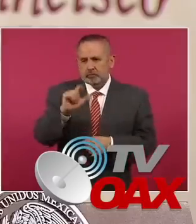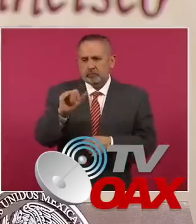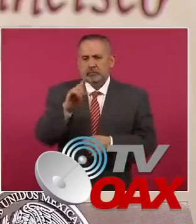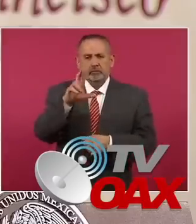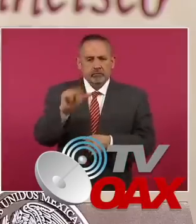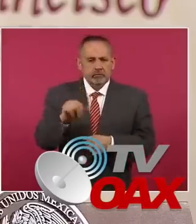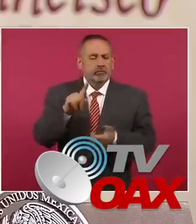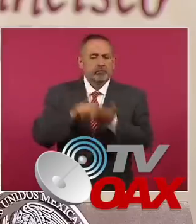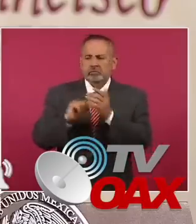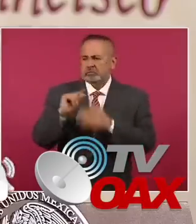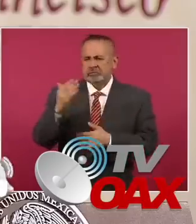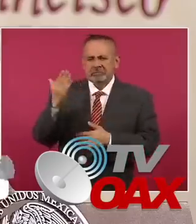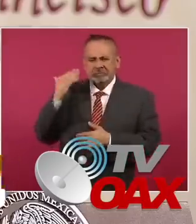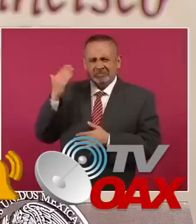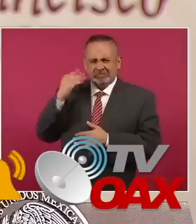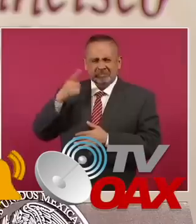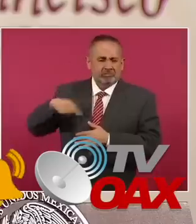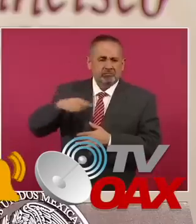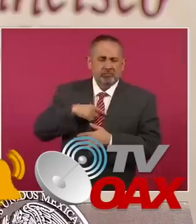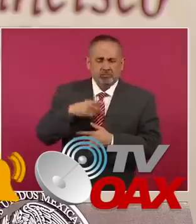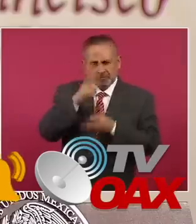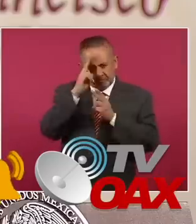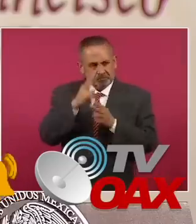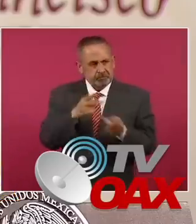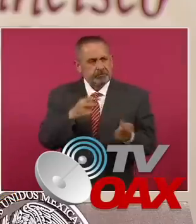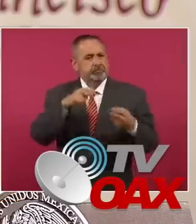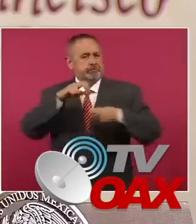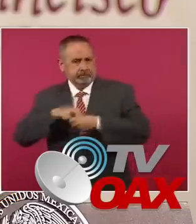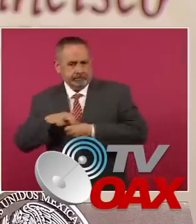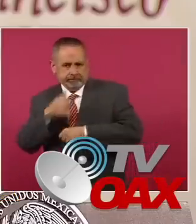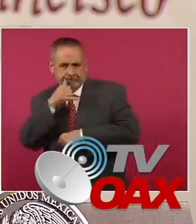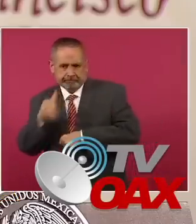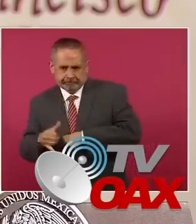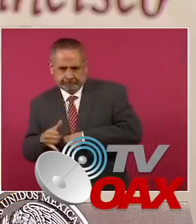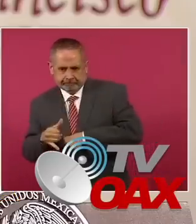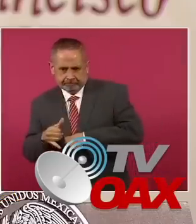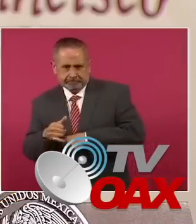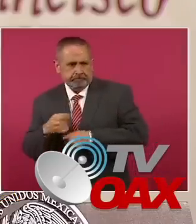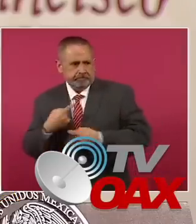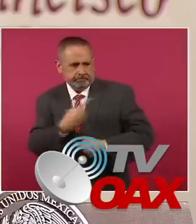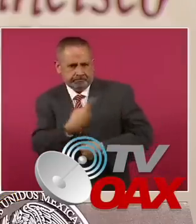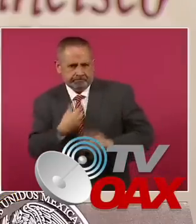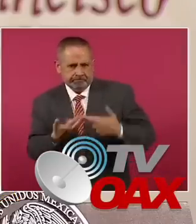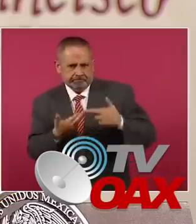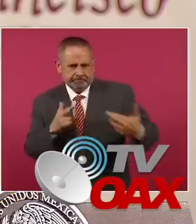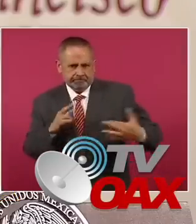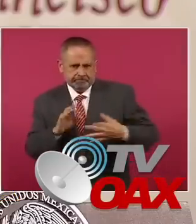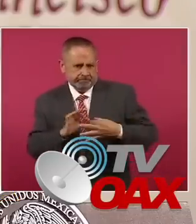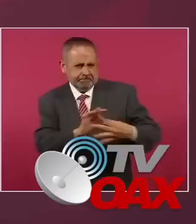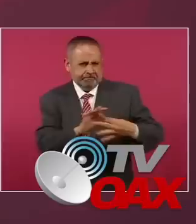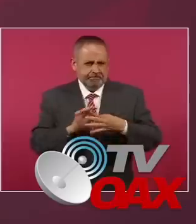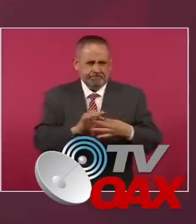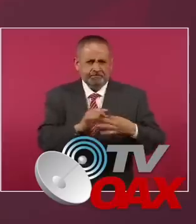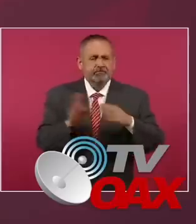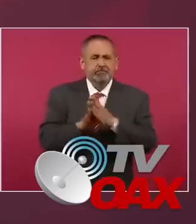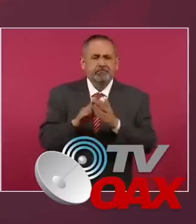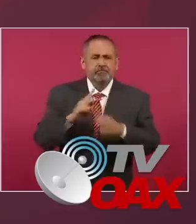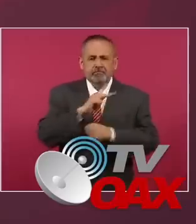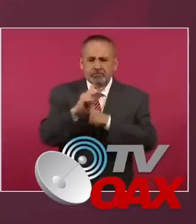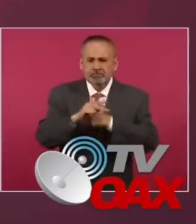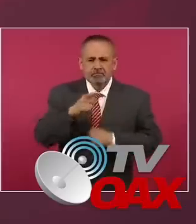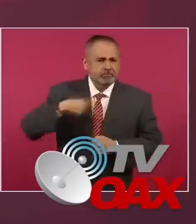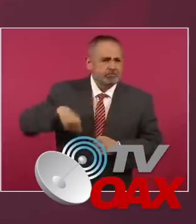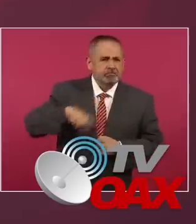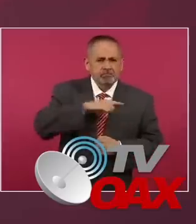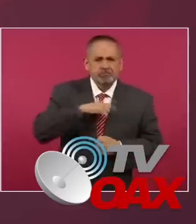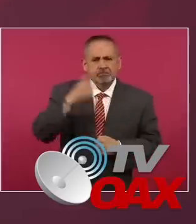que en días pasados tuvimos el honor de hospedar en Italia, fortaleciendo aún más los lazos entre nuestros países,